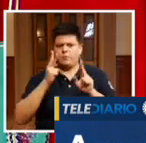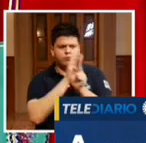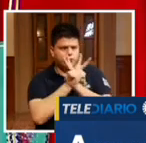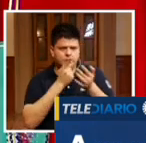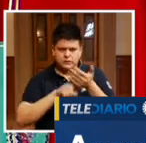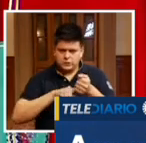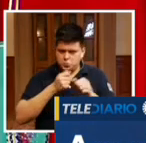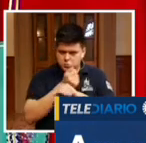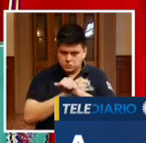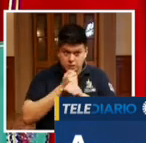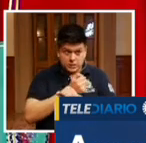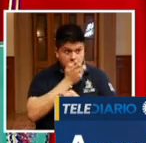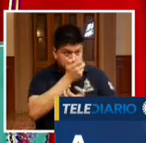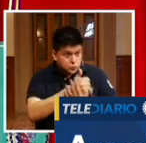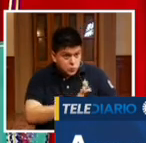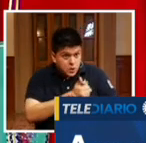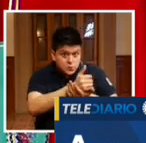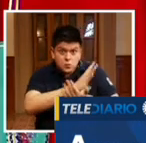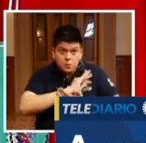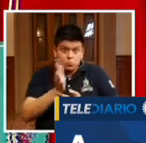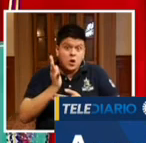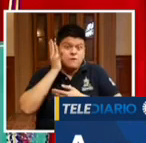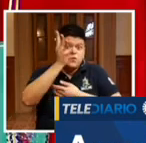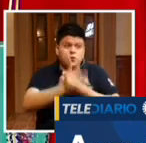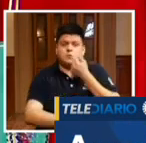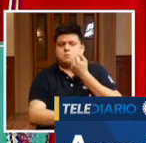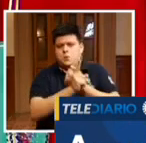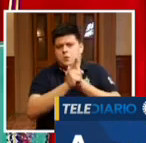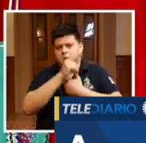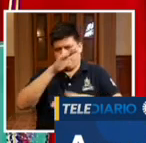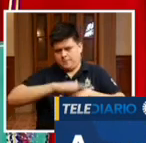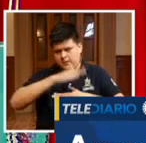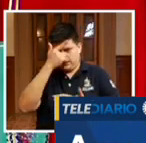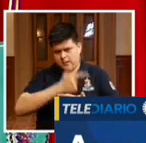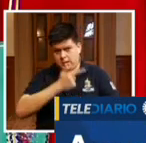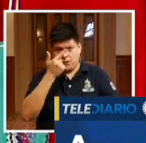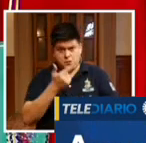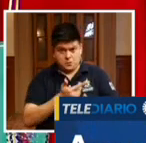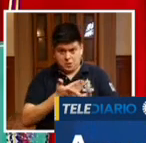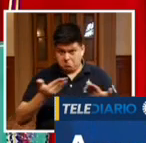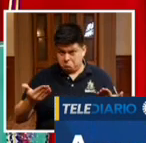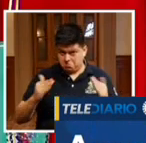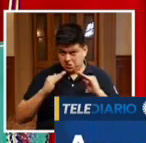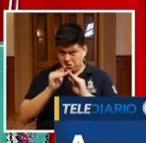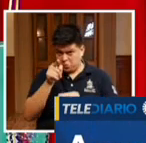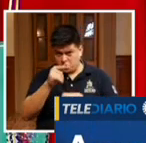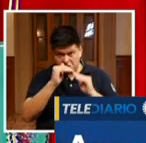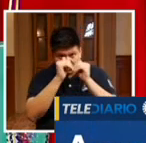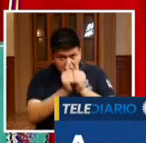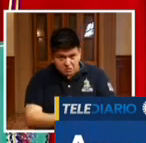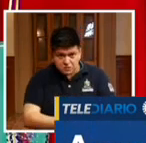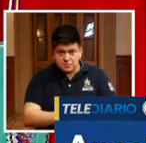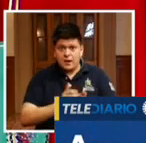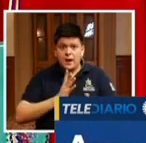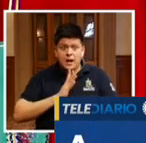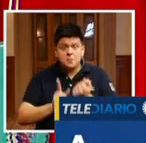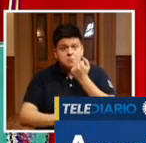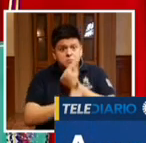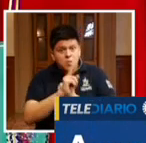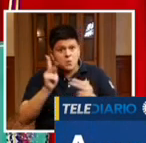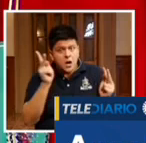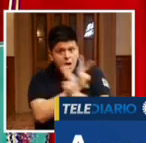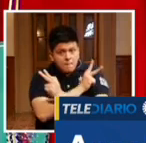complicaciones y puede dar lugar a secuelas. Entonces, si tú estás en casa, tienes dificultad